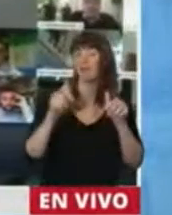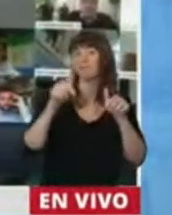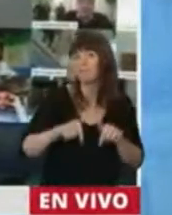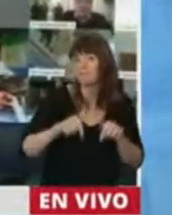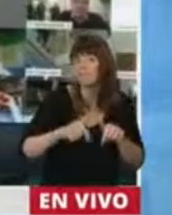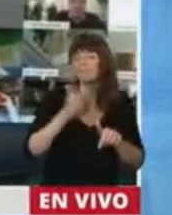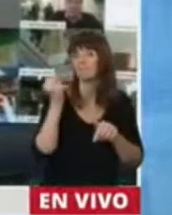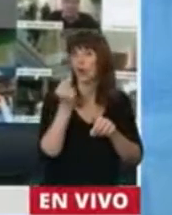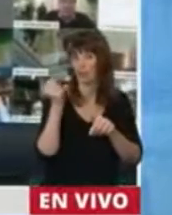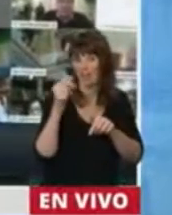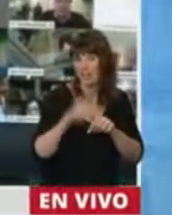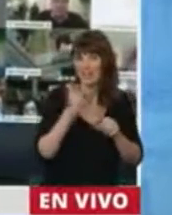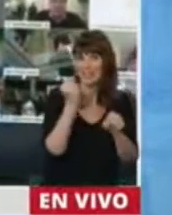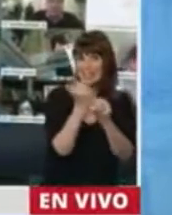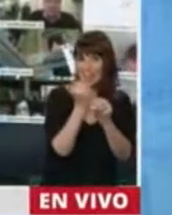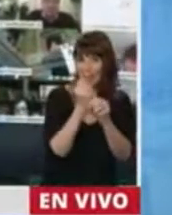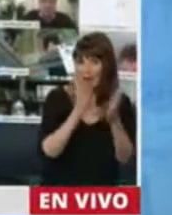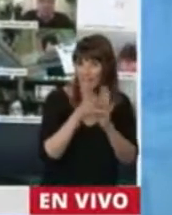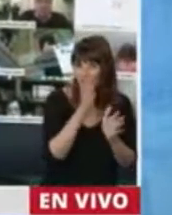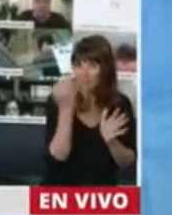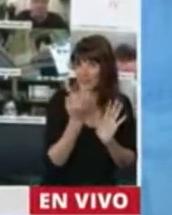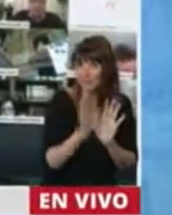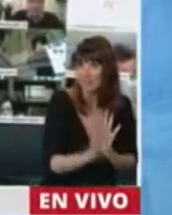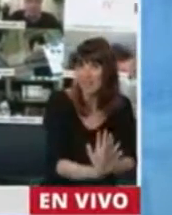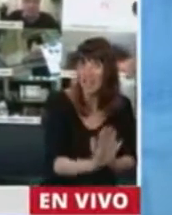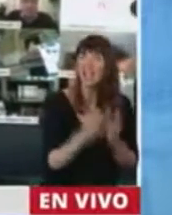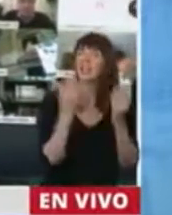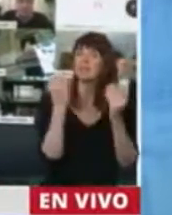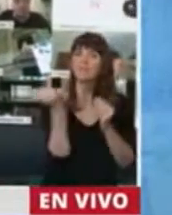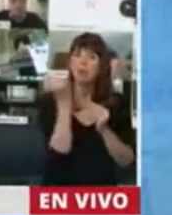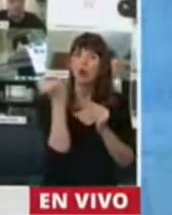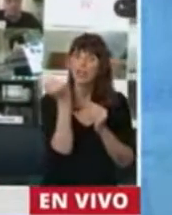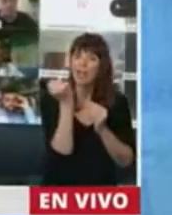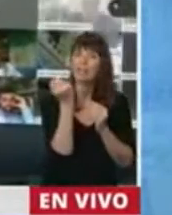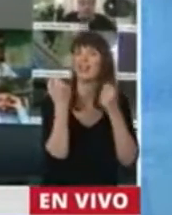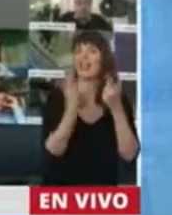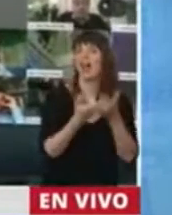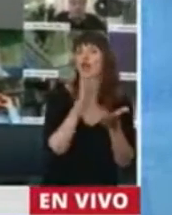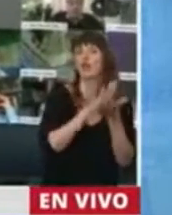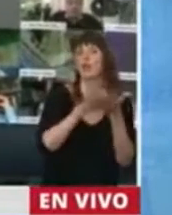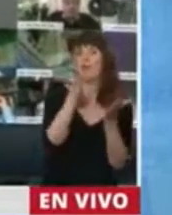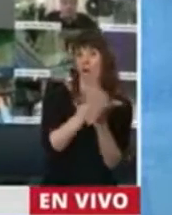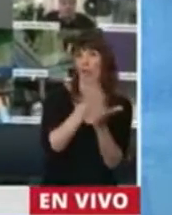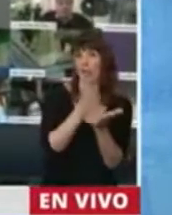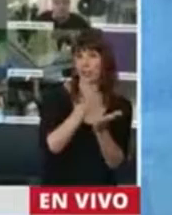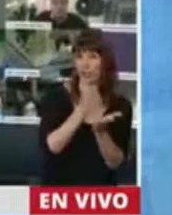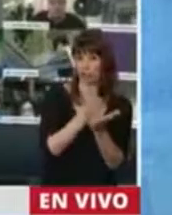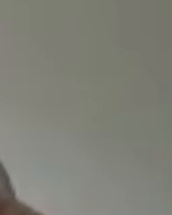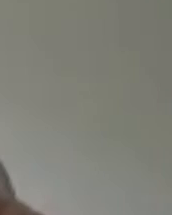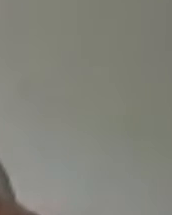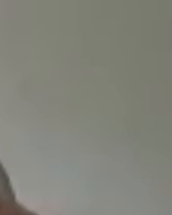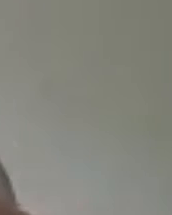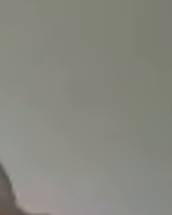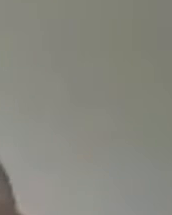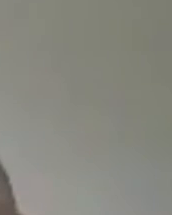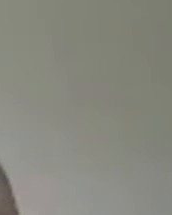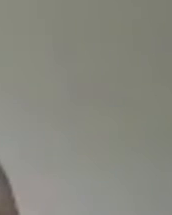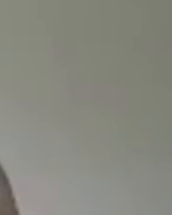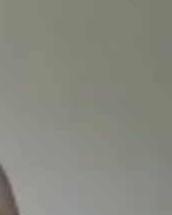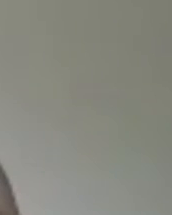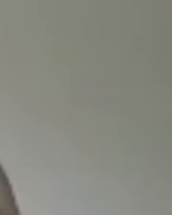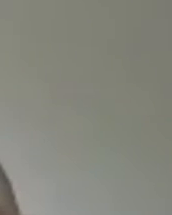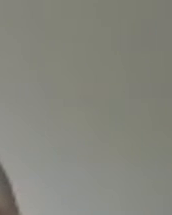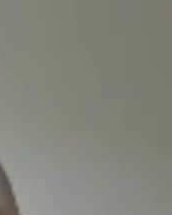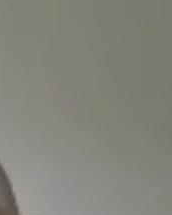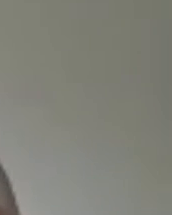Ahí también hubo un pedido de la Unión Industrial, que justamente fue atendido también por las Cámaras de los Empresarios de las